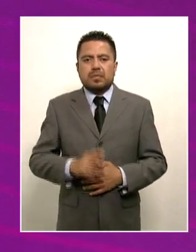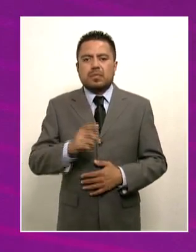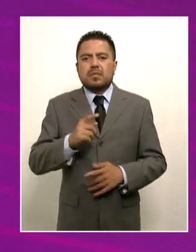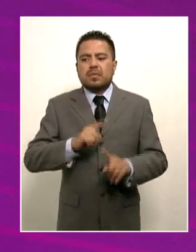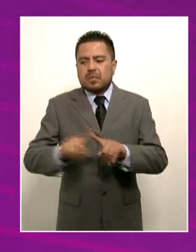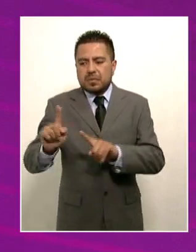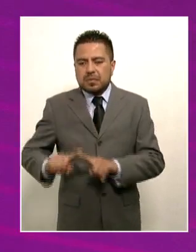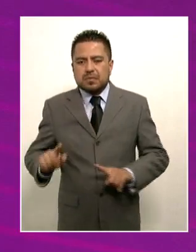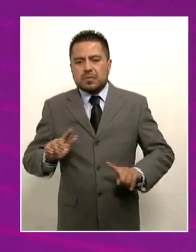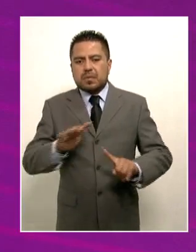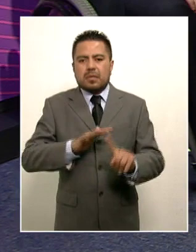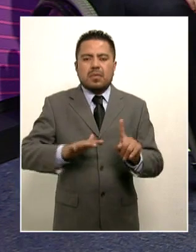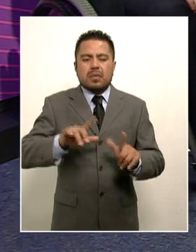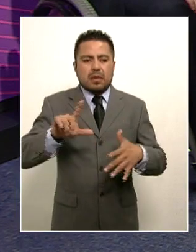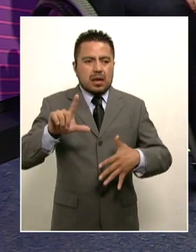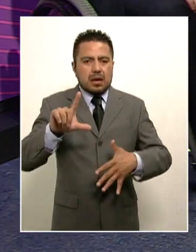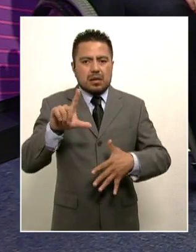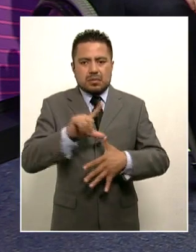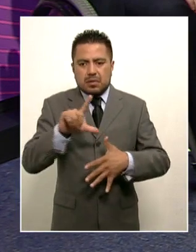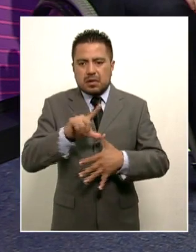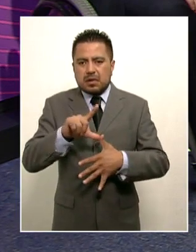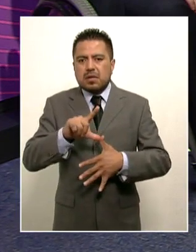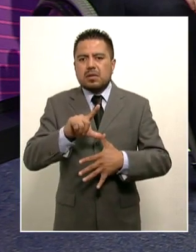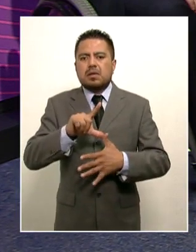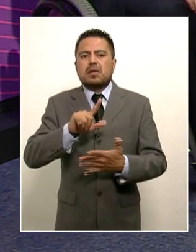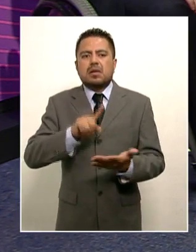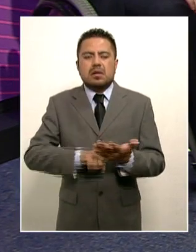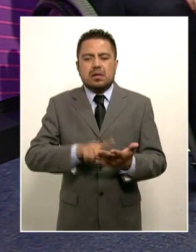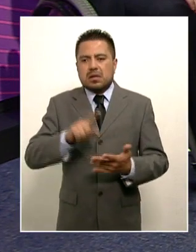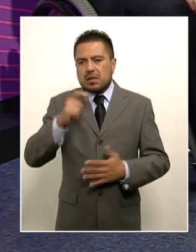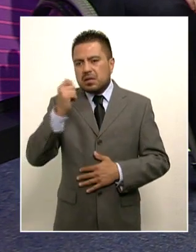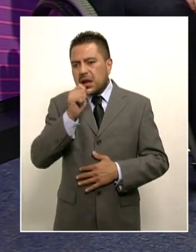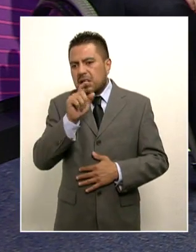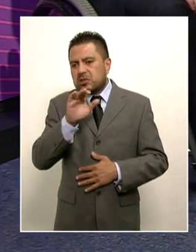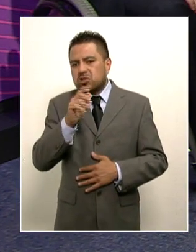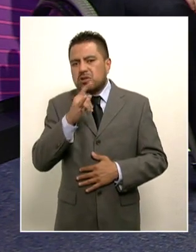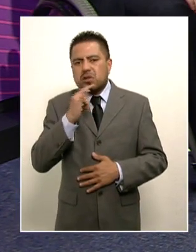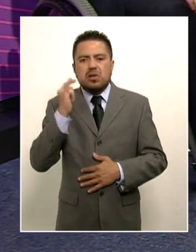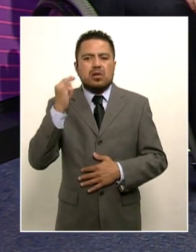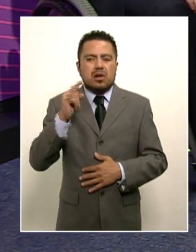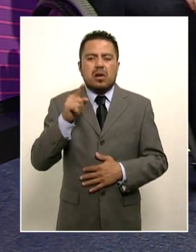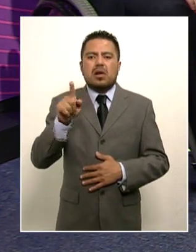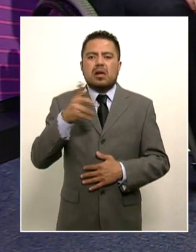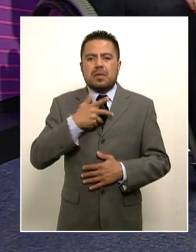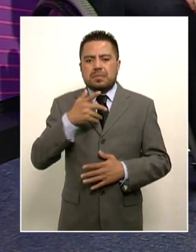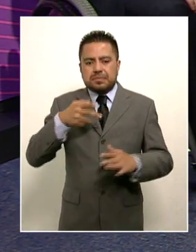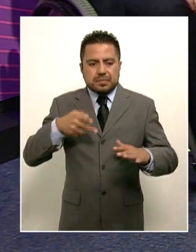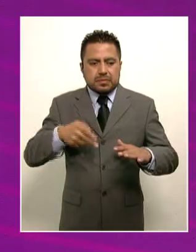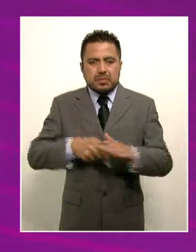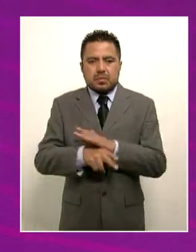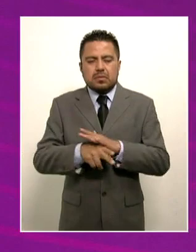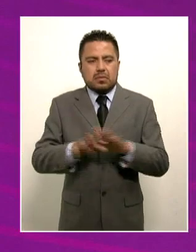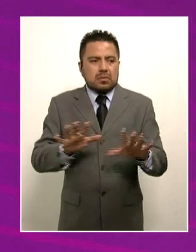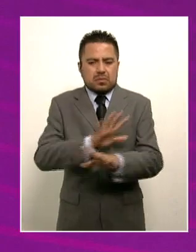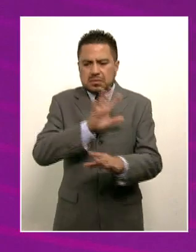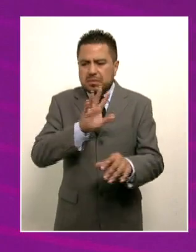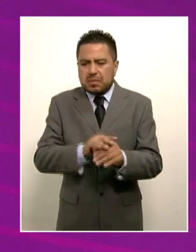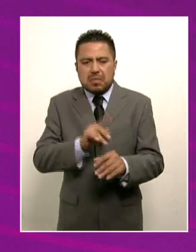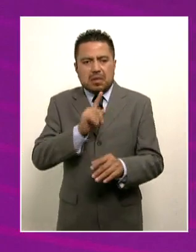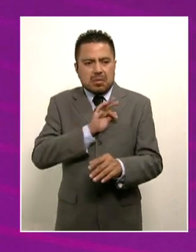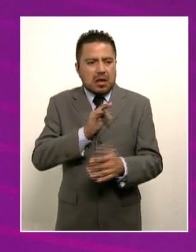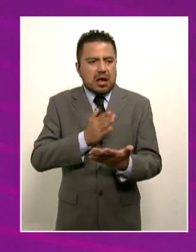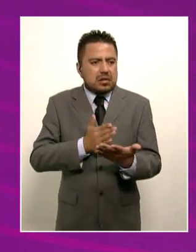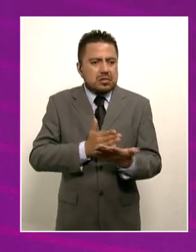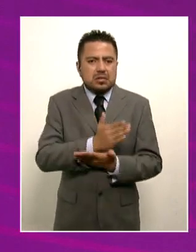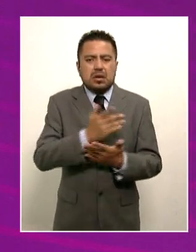varios entornos, ¿no? En América Latina, puedo citar a Santiago de Chile, que tiene un metro absolutamente accesible para